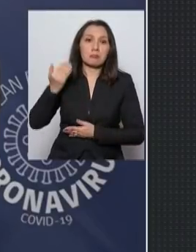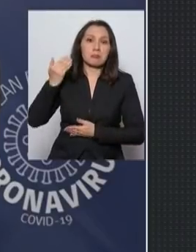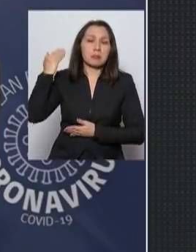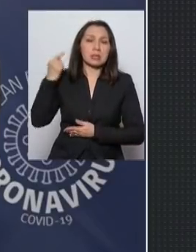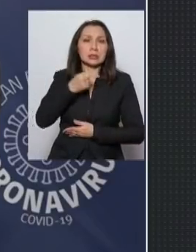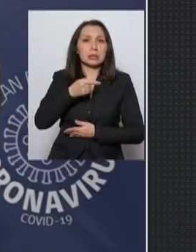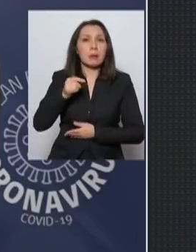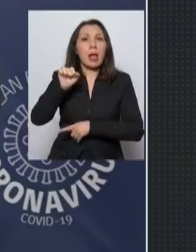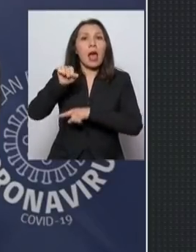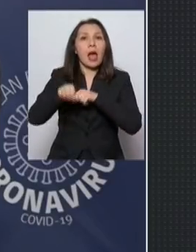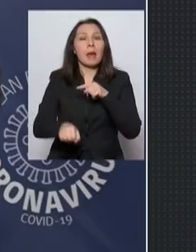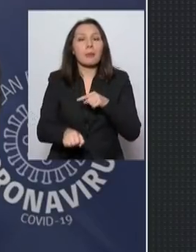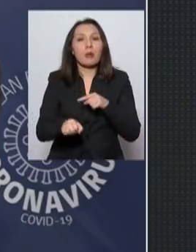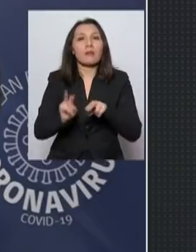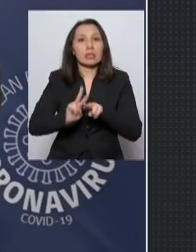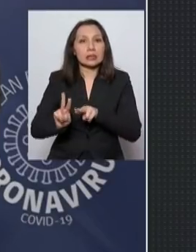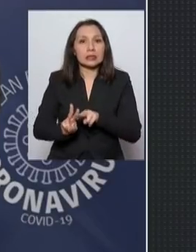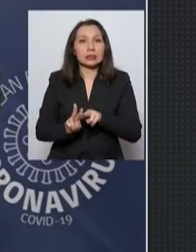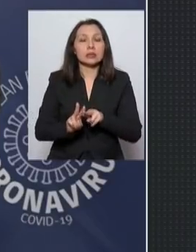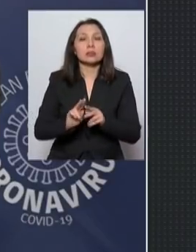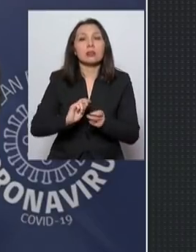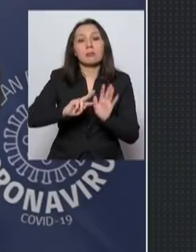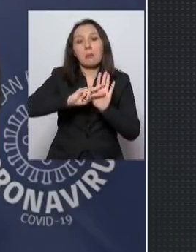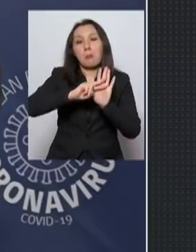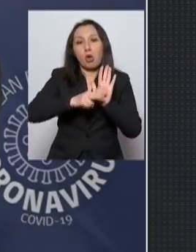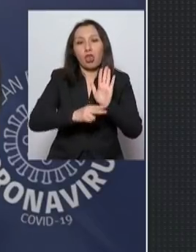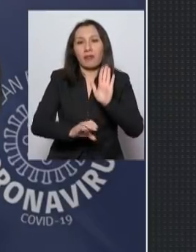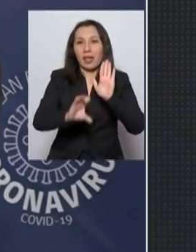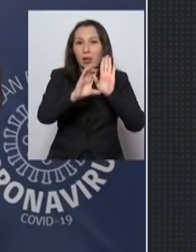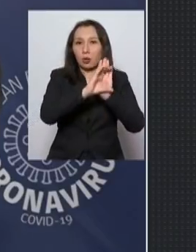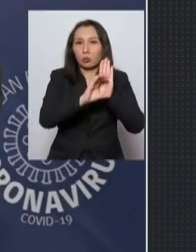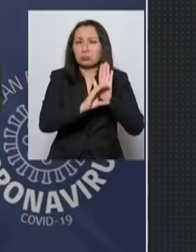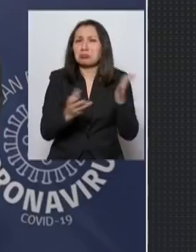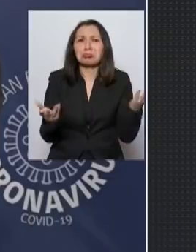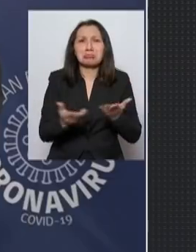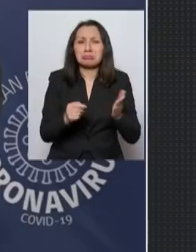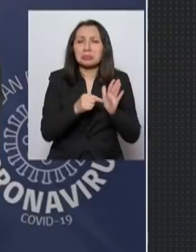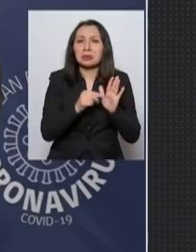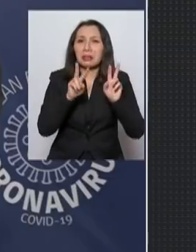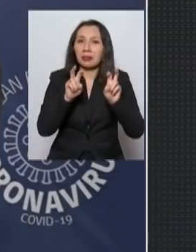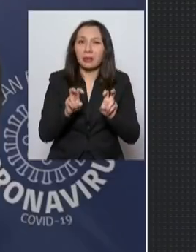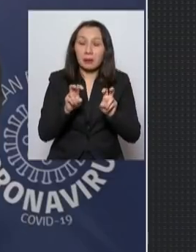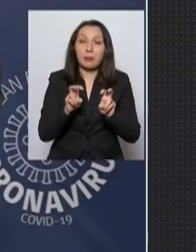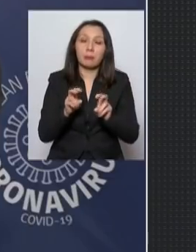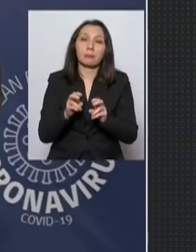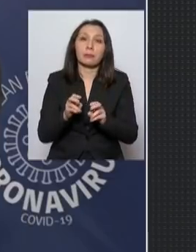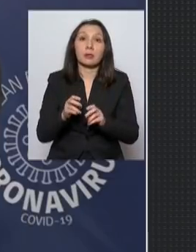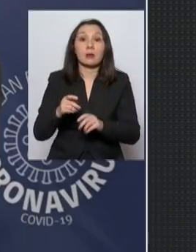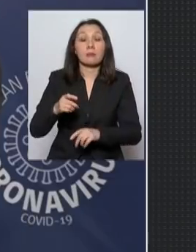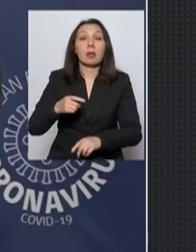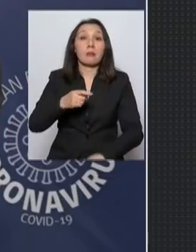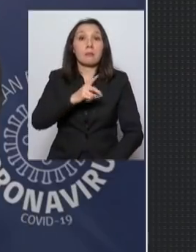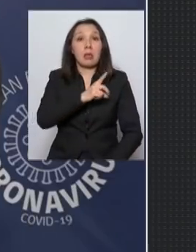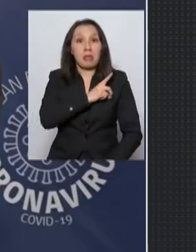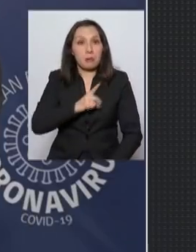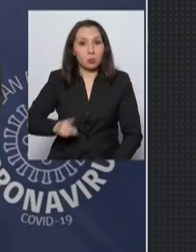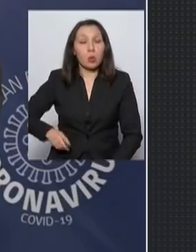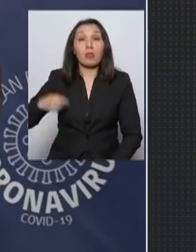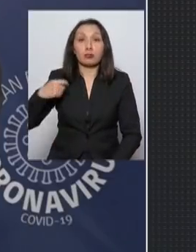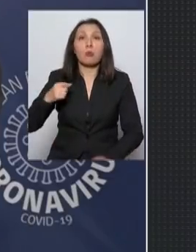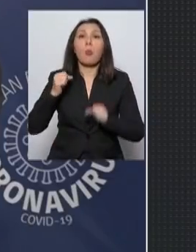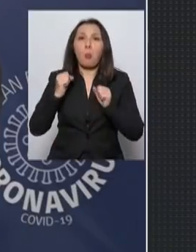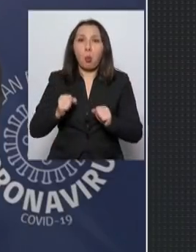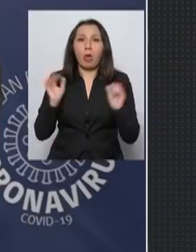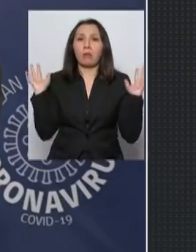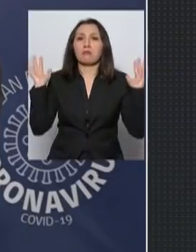se hizo una aprobación de una modificación constitucional en el sentido de que los parlamentarios pueden dar